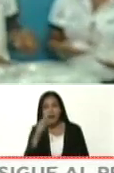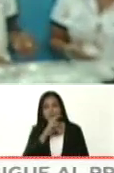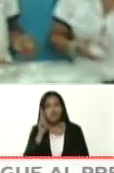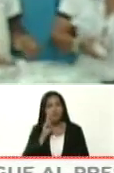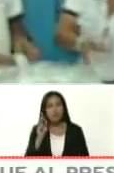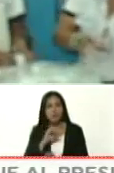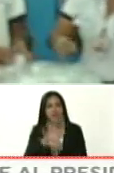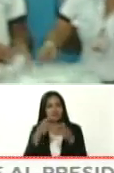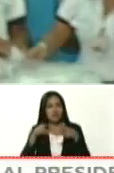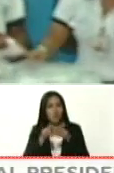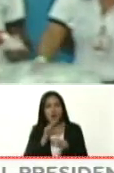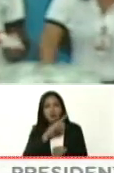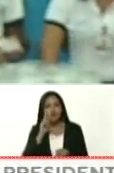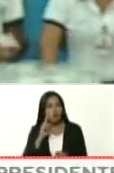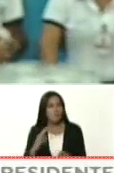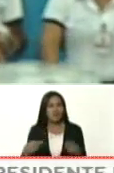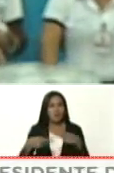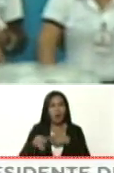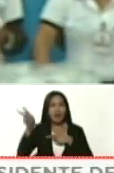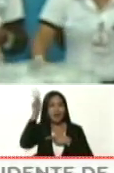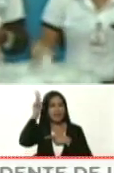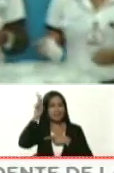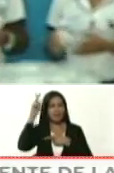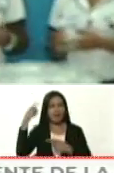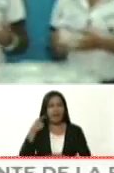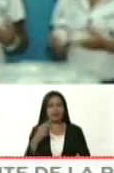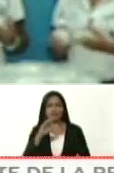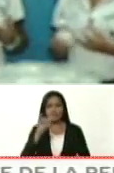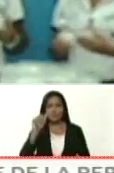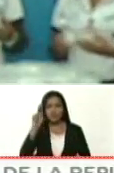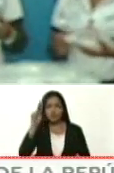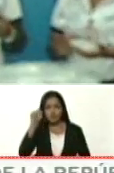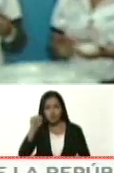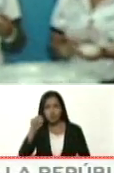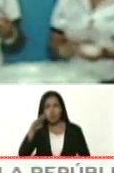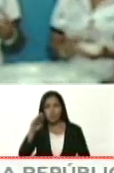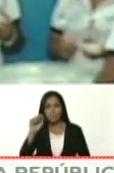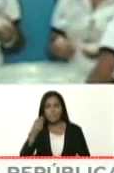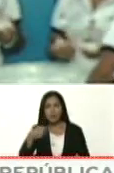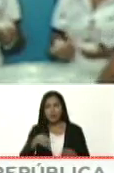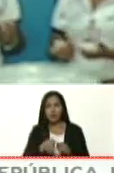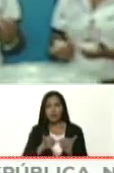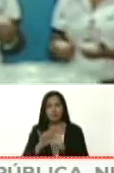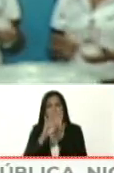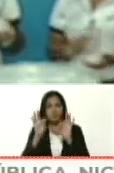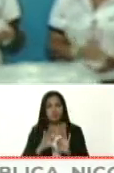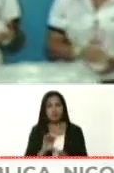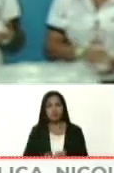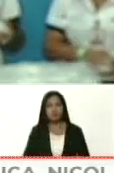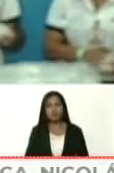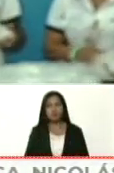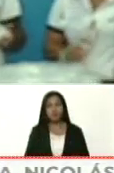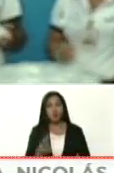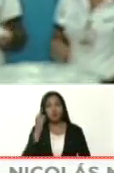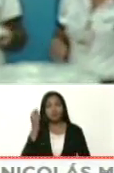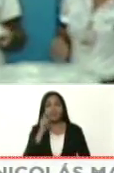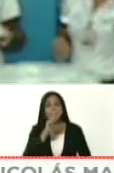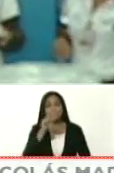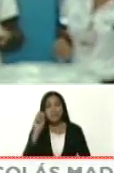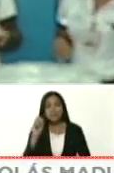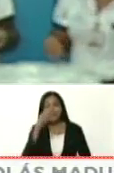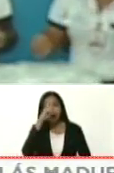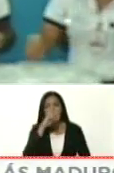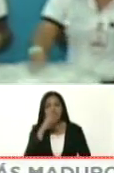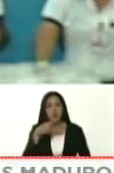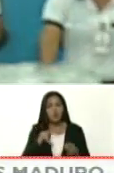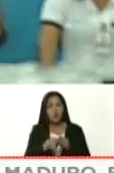parece un nombre de una cacica indígena, Yumba, la cacica Yumba, esta muchacha de 20 años